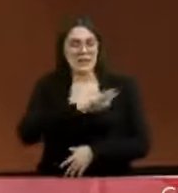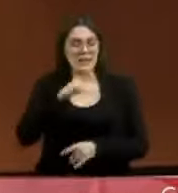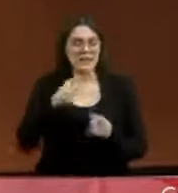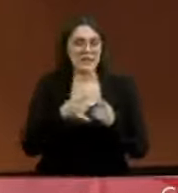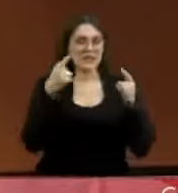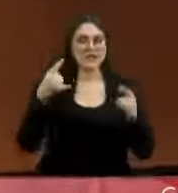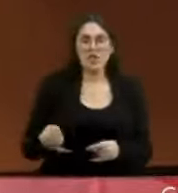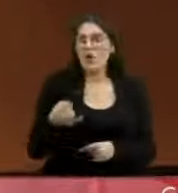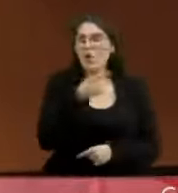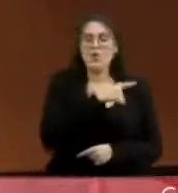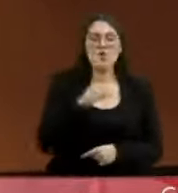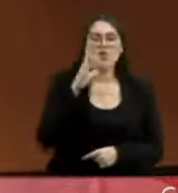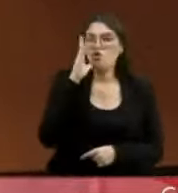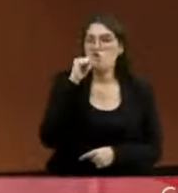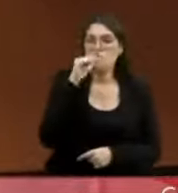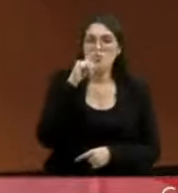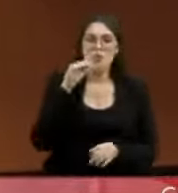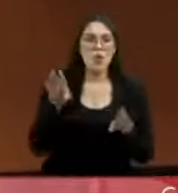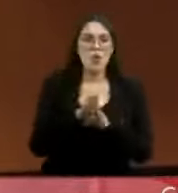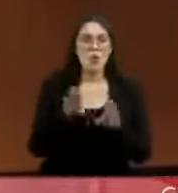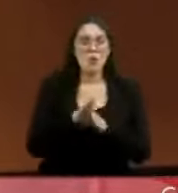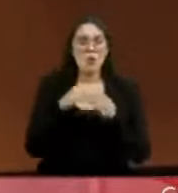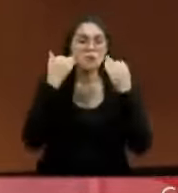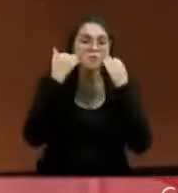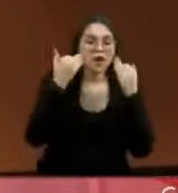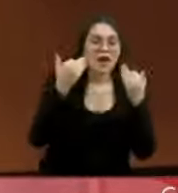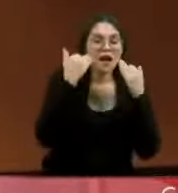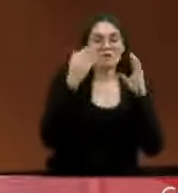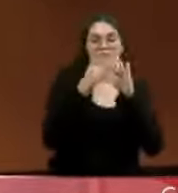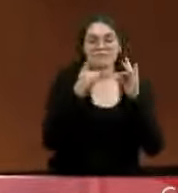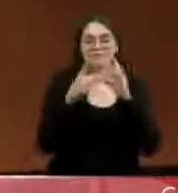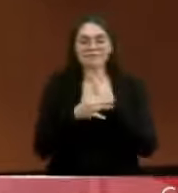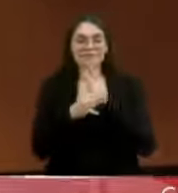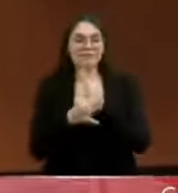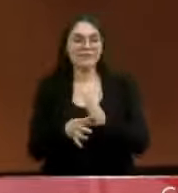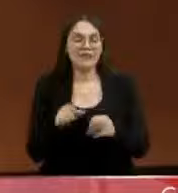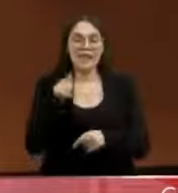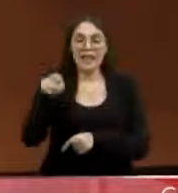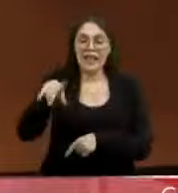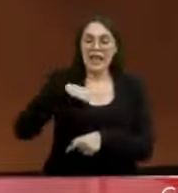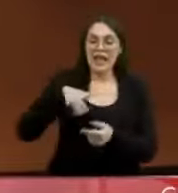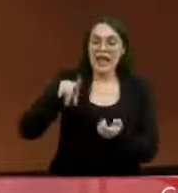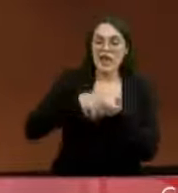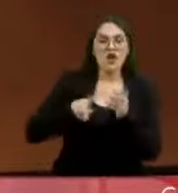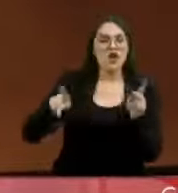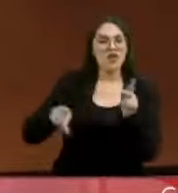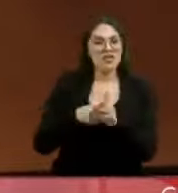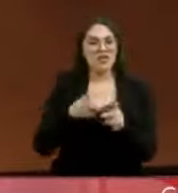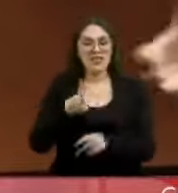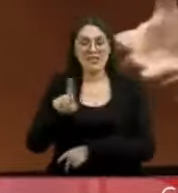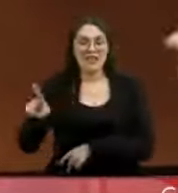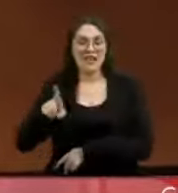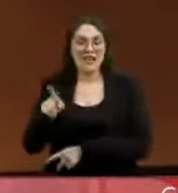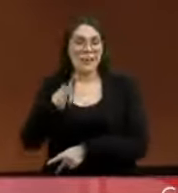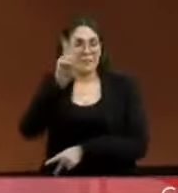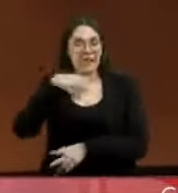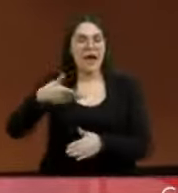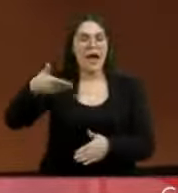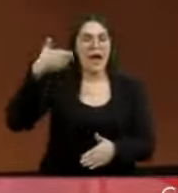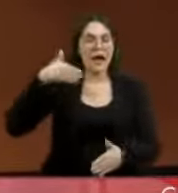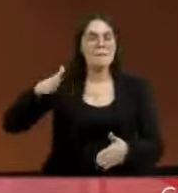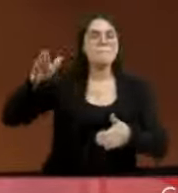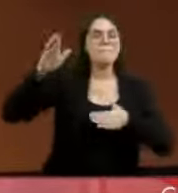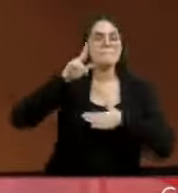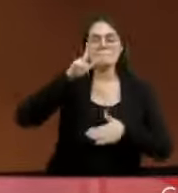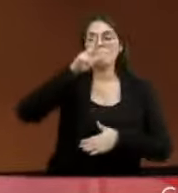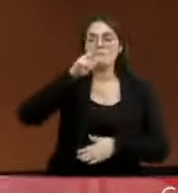hubo posibilidades de exponer los argumentos porque la oposición, una vez más incumpliendo su palabra, generó